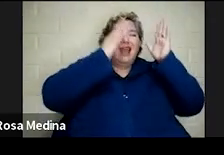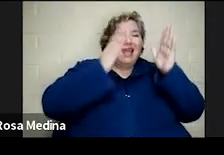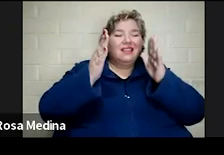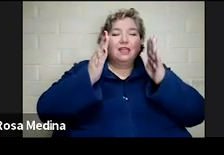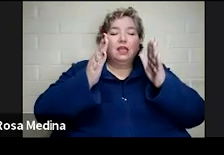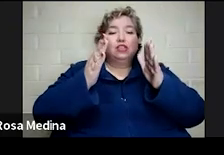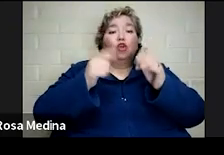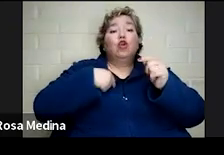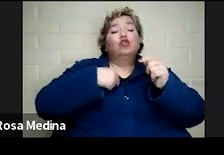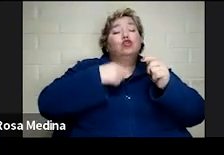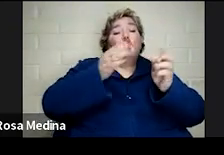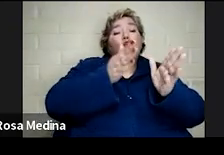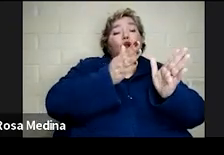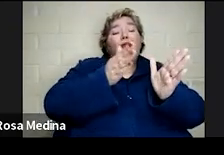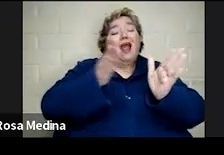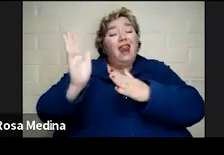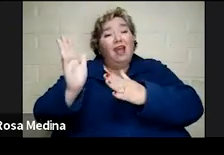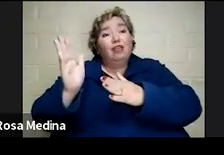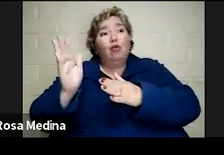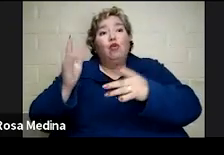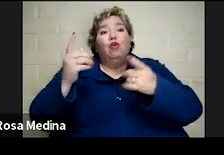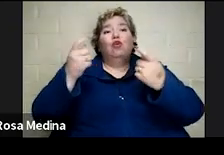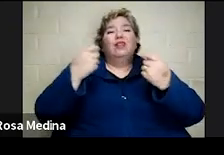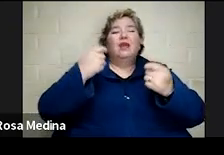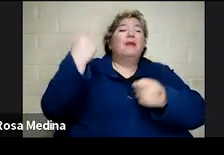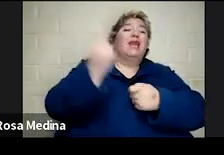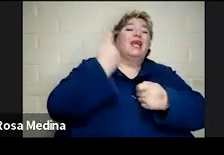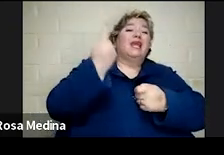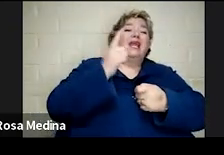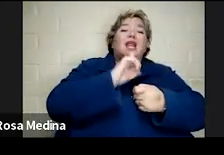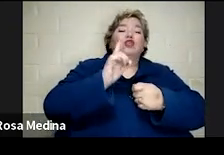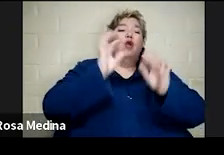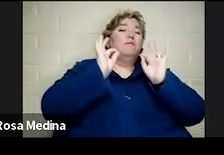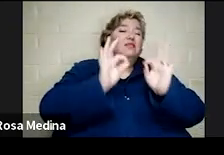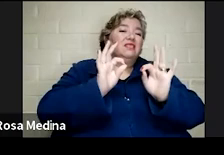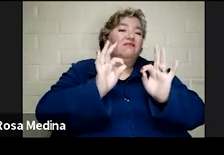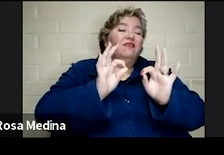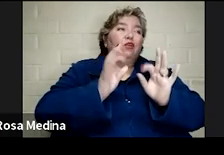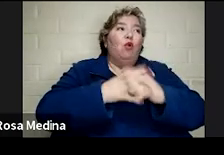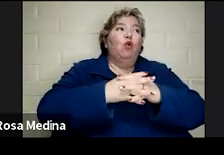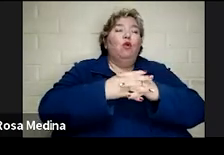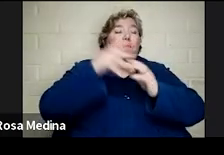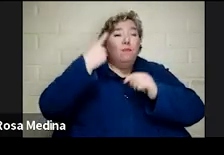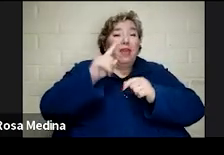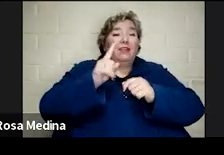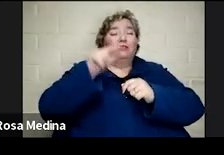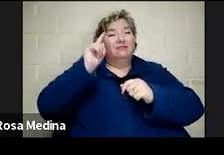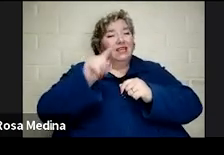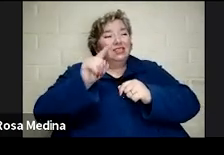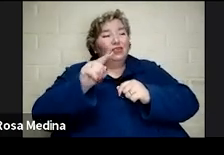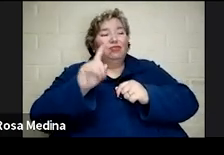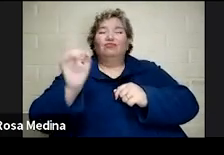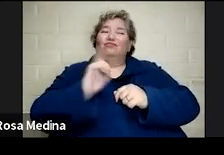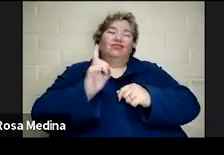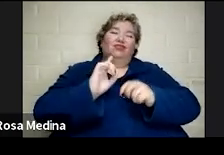lado el trastorno como no, en general no especificado, no sé cómo se llama bien, pero ese no habla mucho,